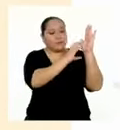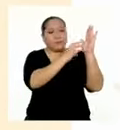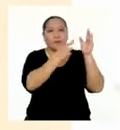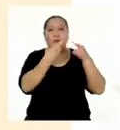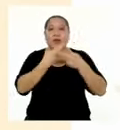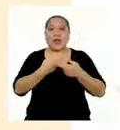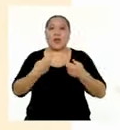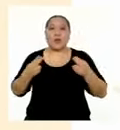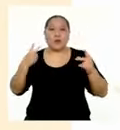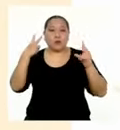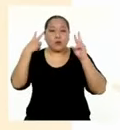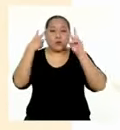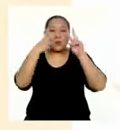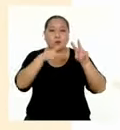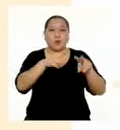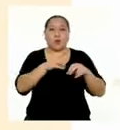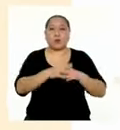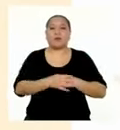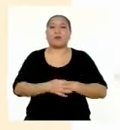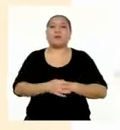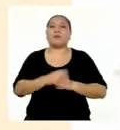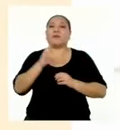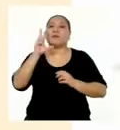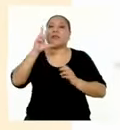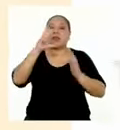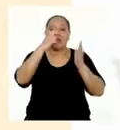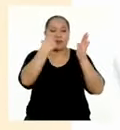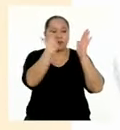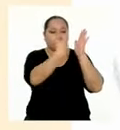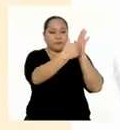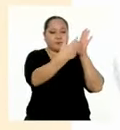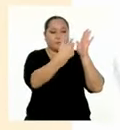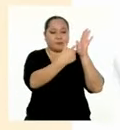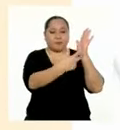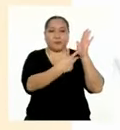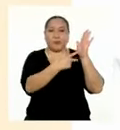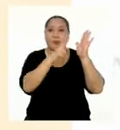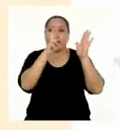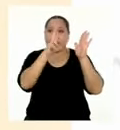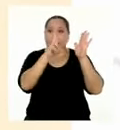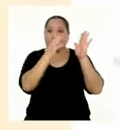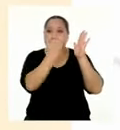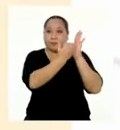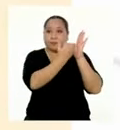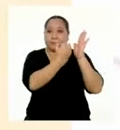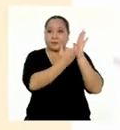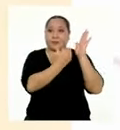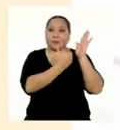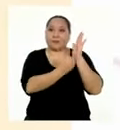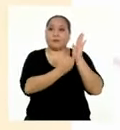los recursos visuales, tenemos 3